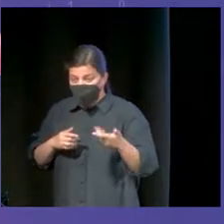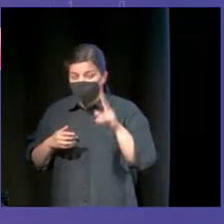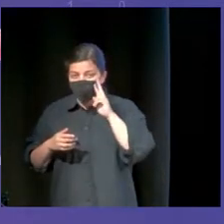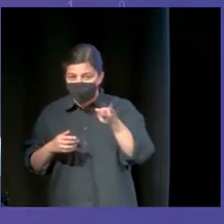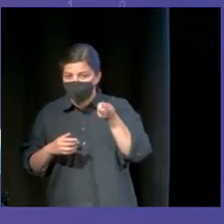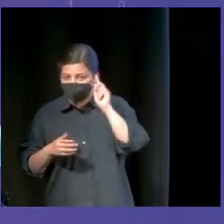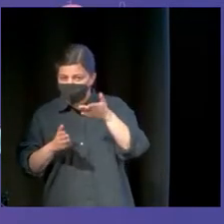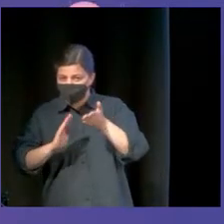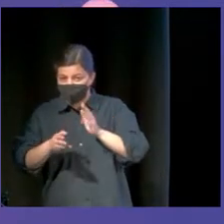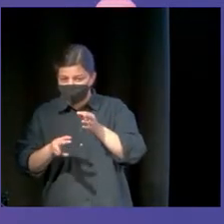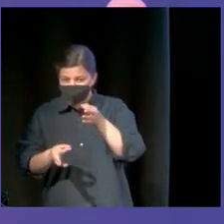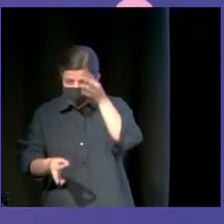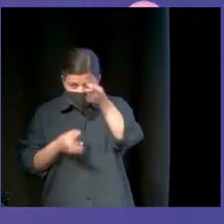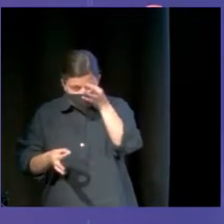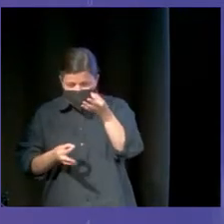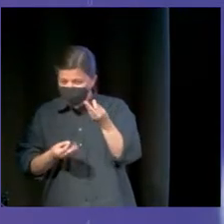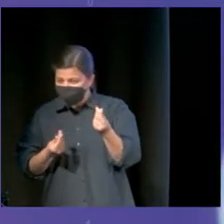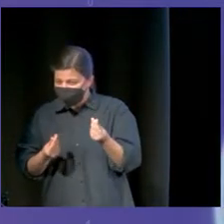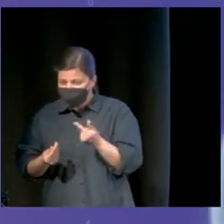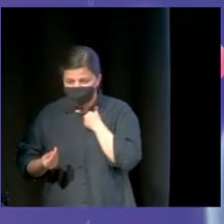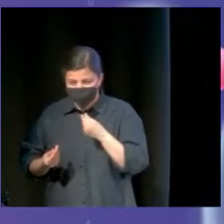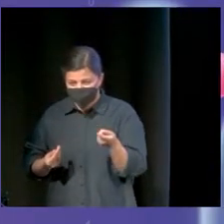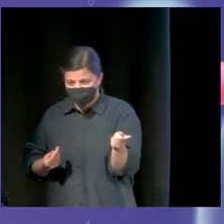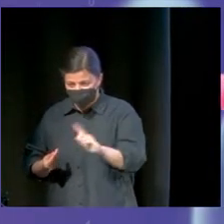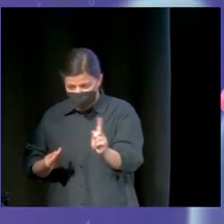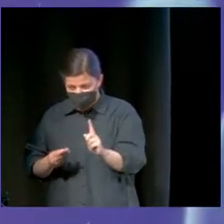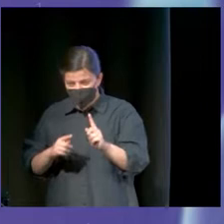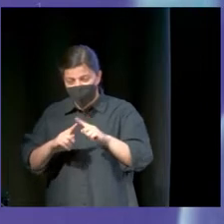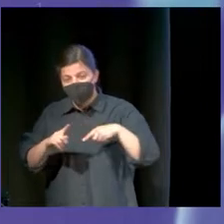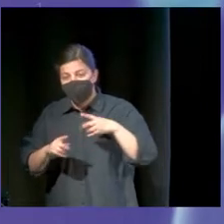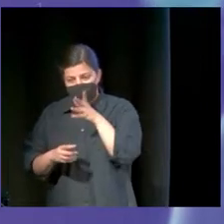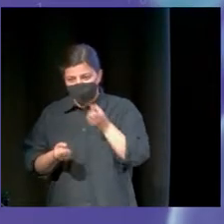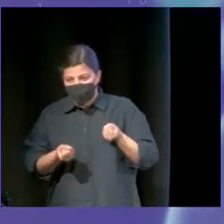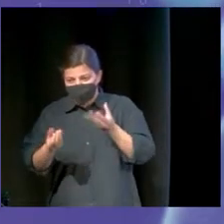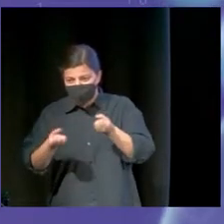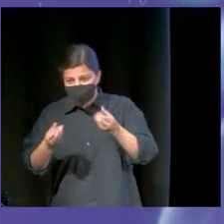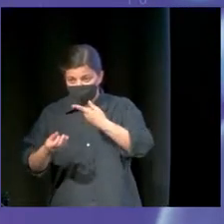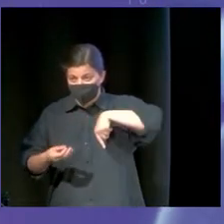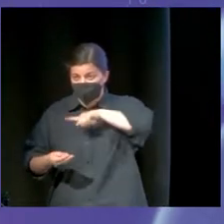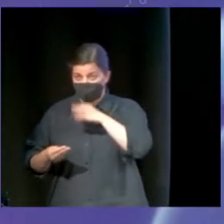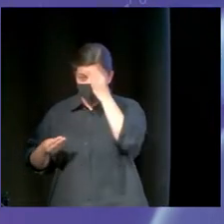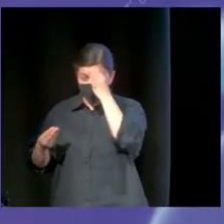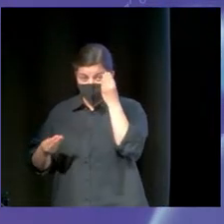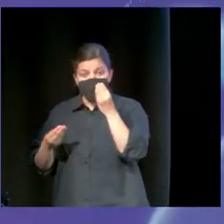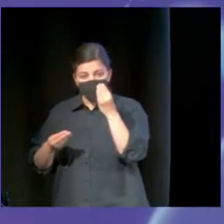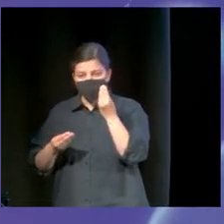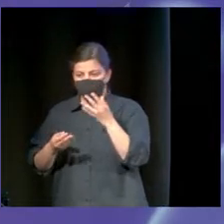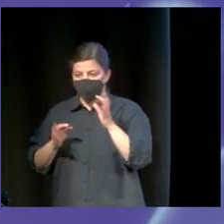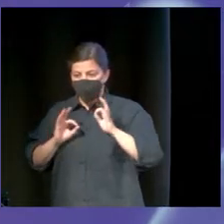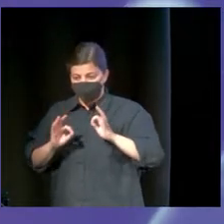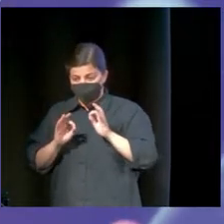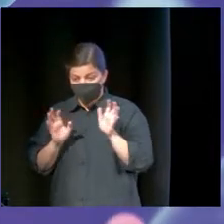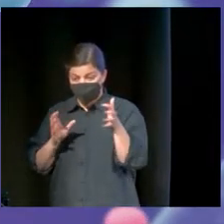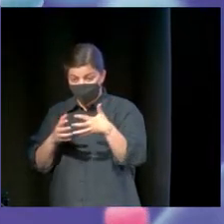tratamientos de datos que no nos gustan porque bueno ahora os voy a contar porque creemos que ha evolucionado así